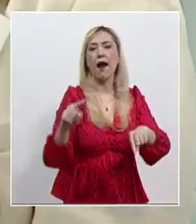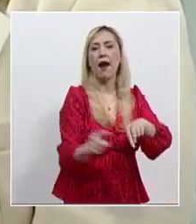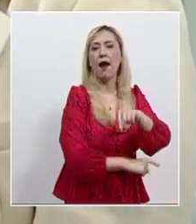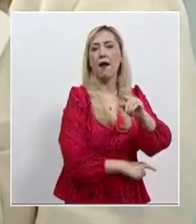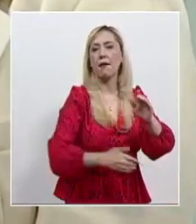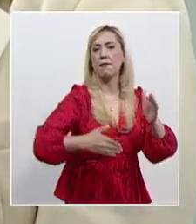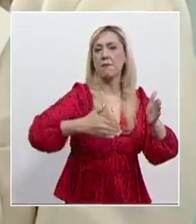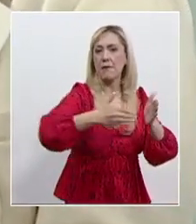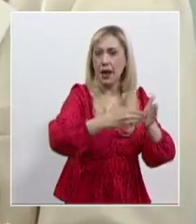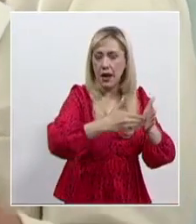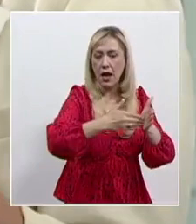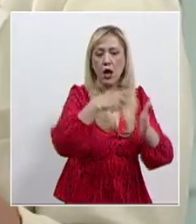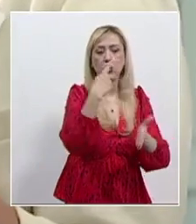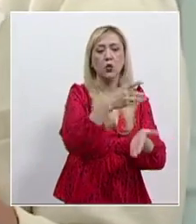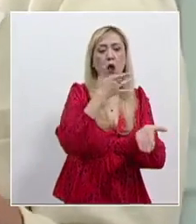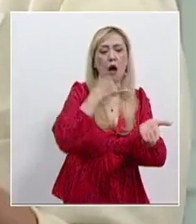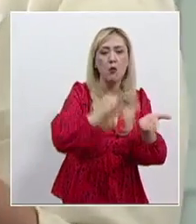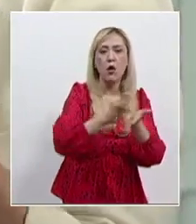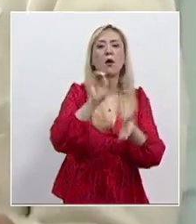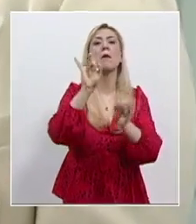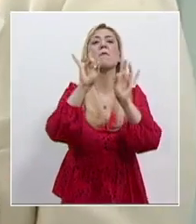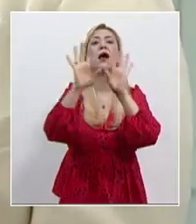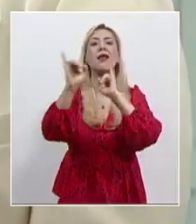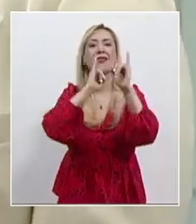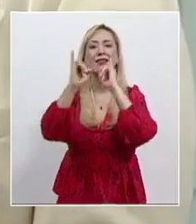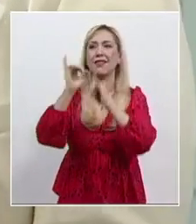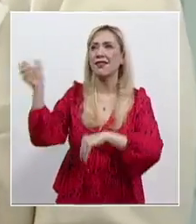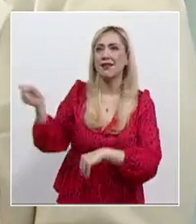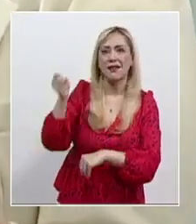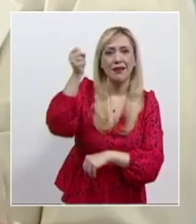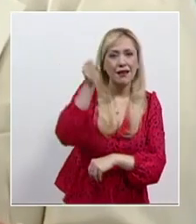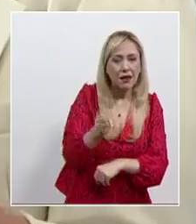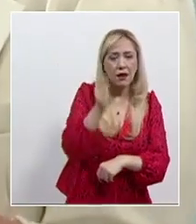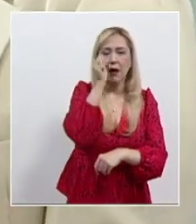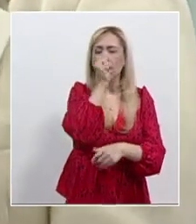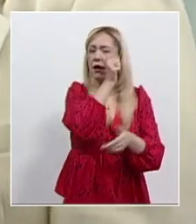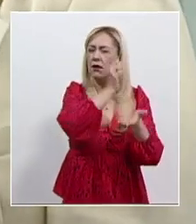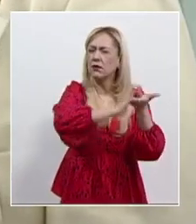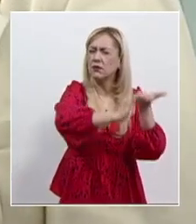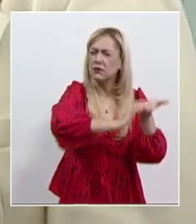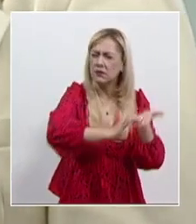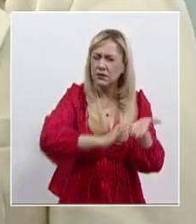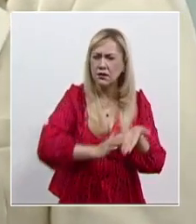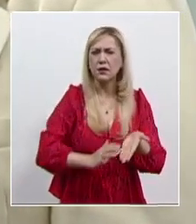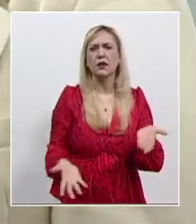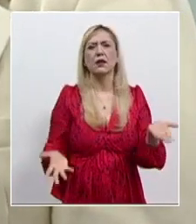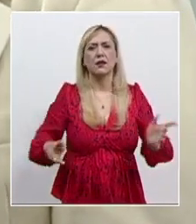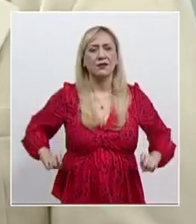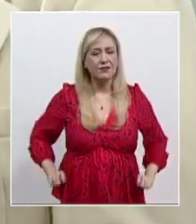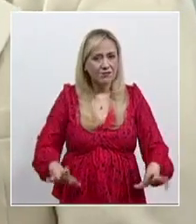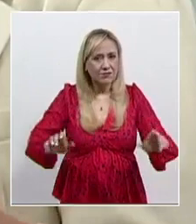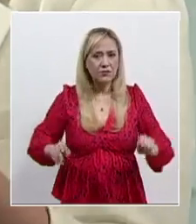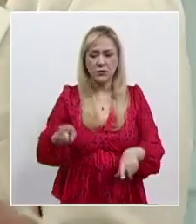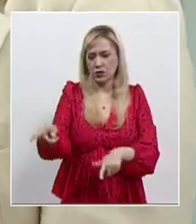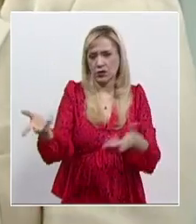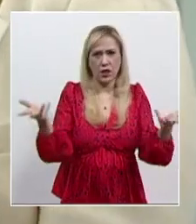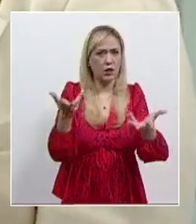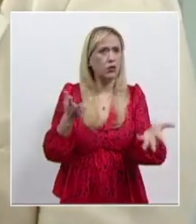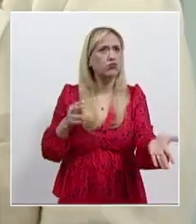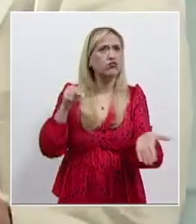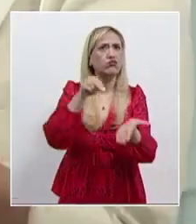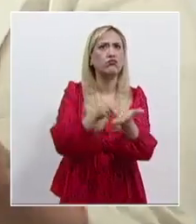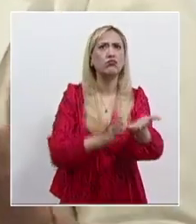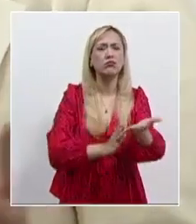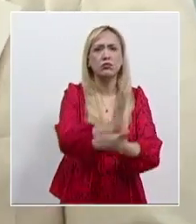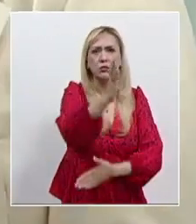apoyos que ellos requieren para que sean ellos mismos quienes tomen las decisiones de su propia vida, tengan acceso a